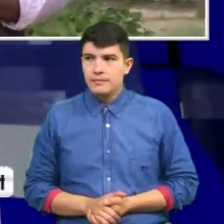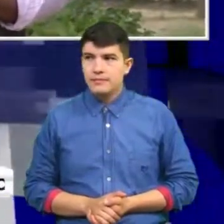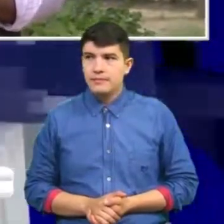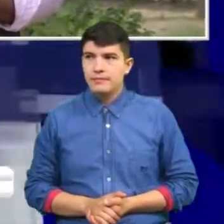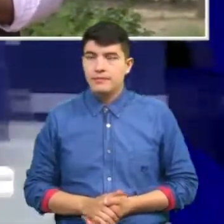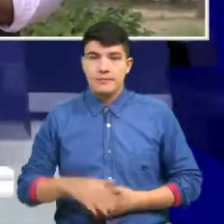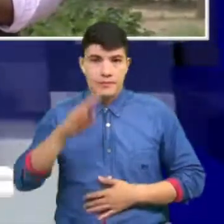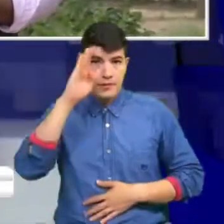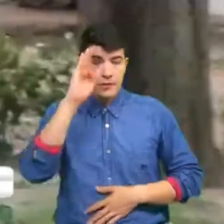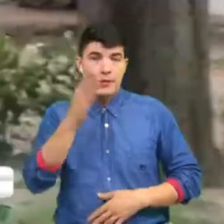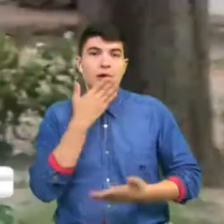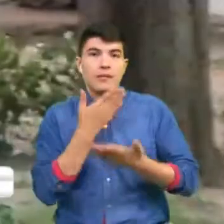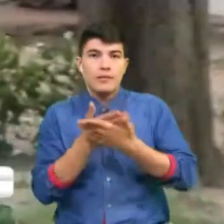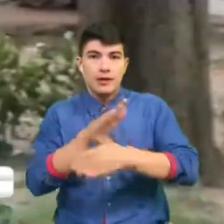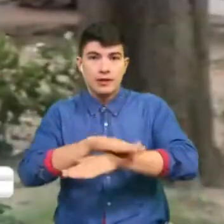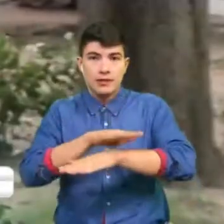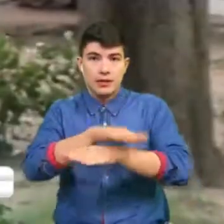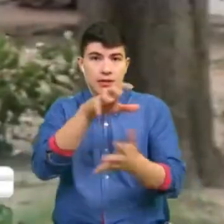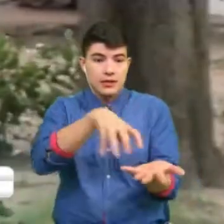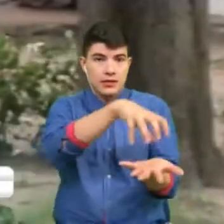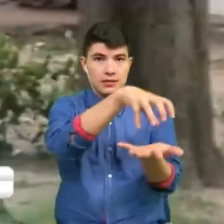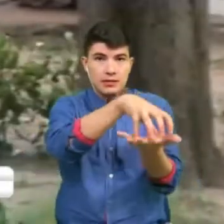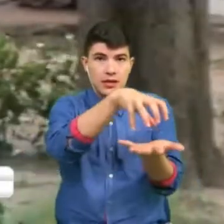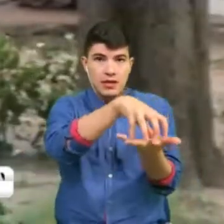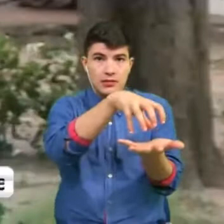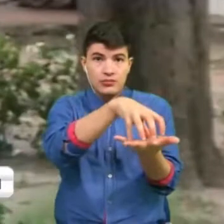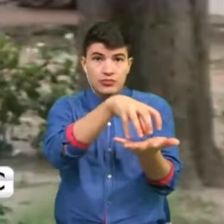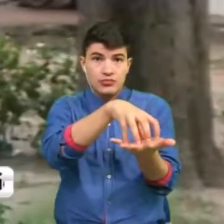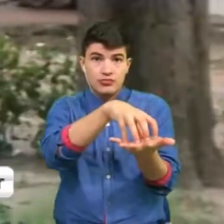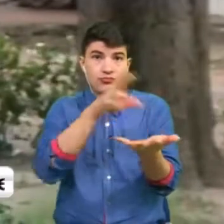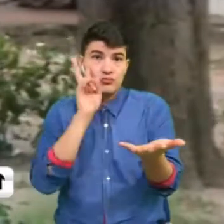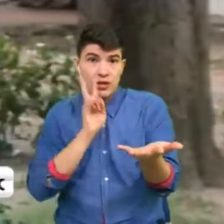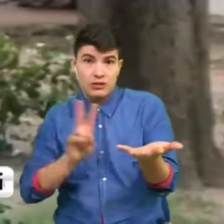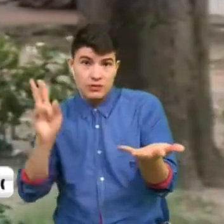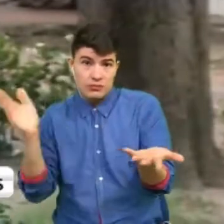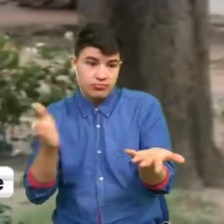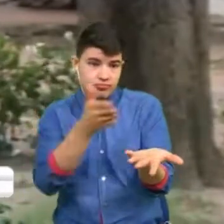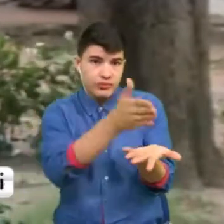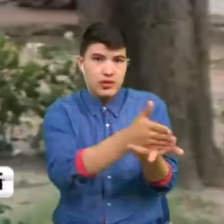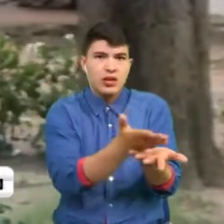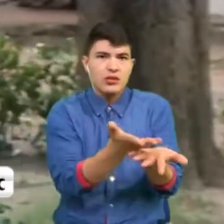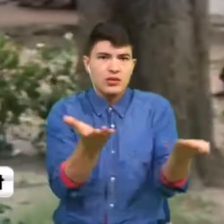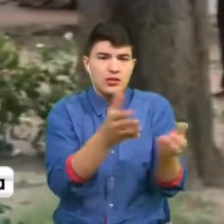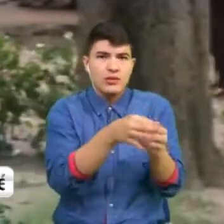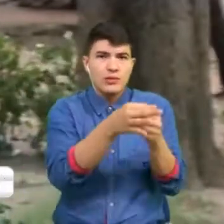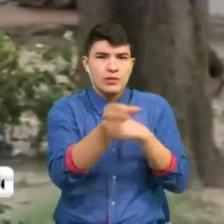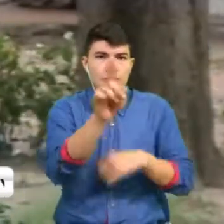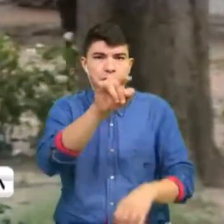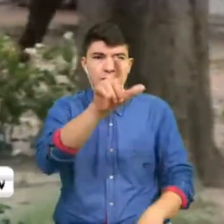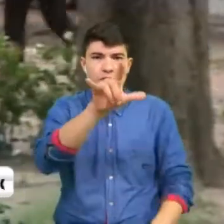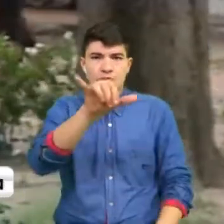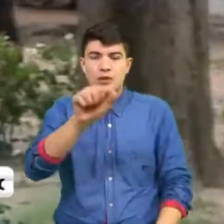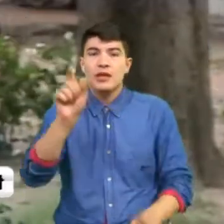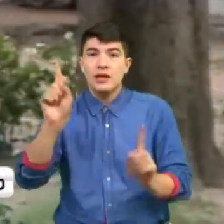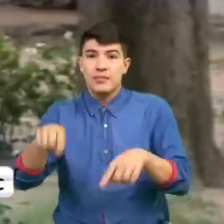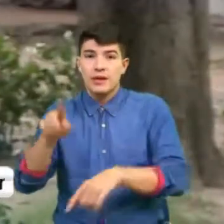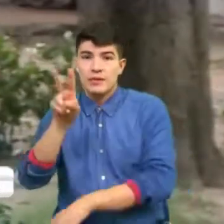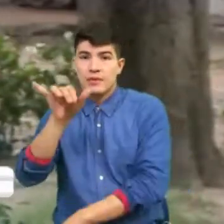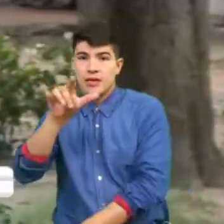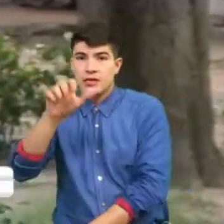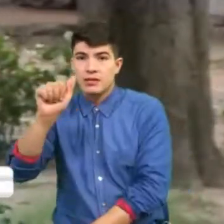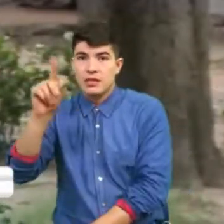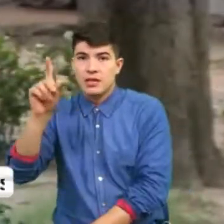Hola, muy buenas tardes. Pues estos centros de migración al parecer estarían ubicados en los municipios del Zulia y de Villa El Rosario